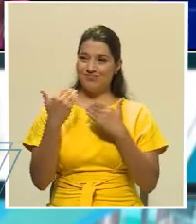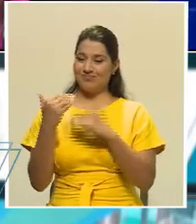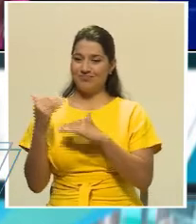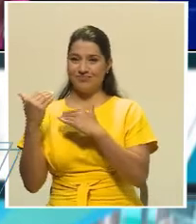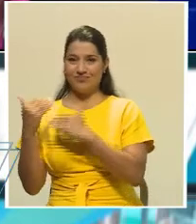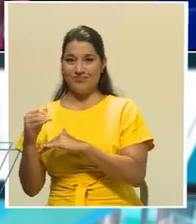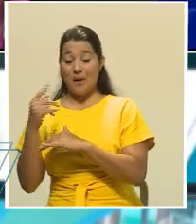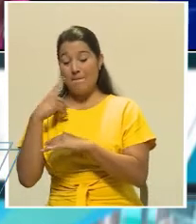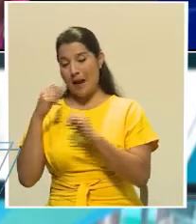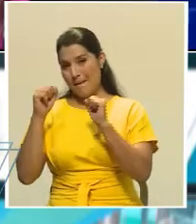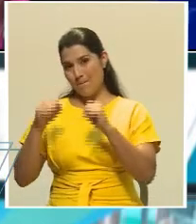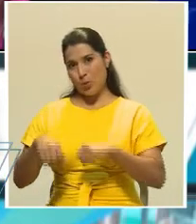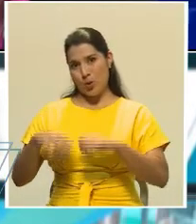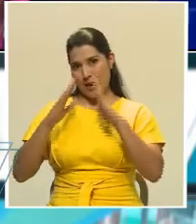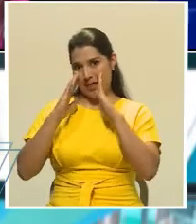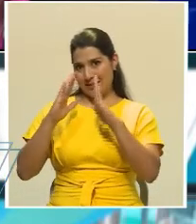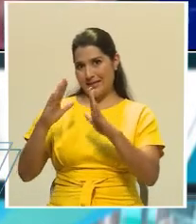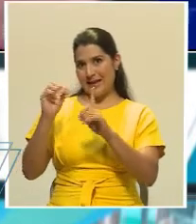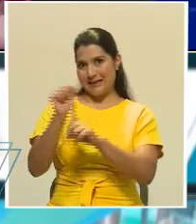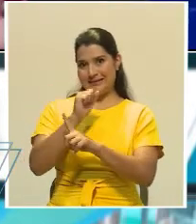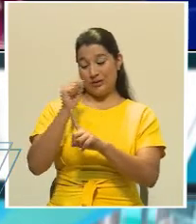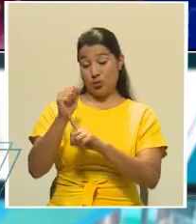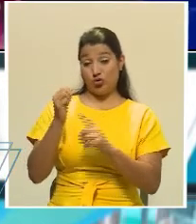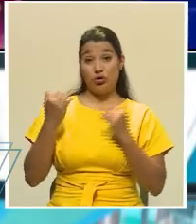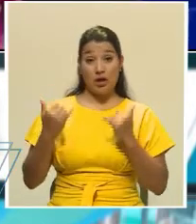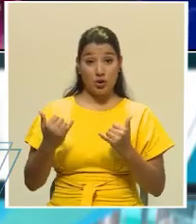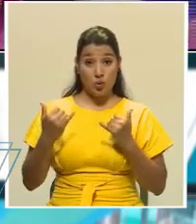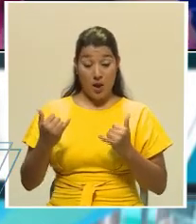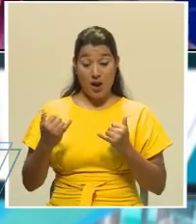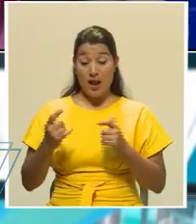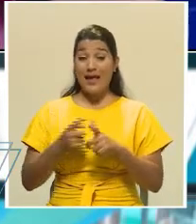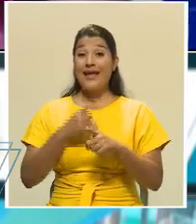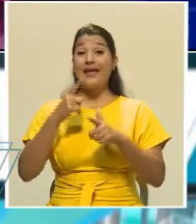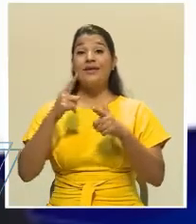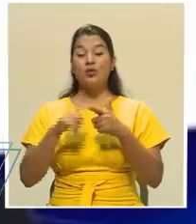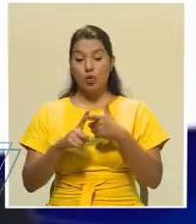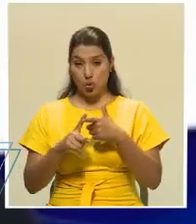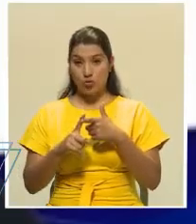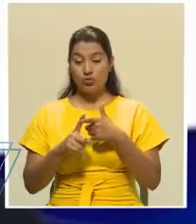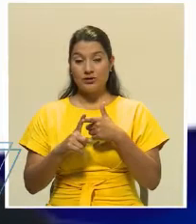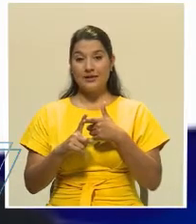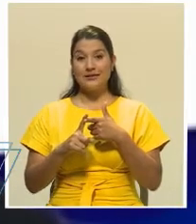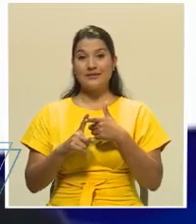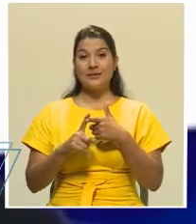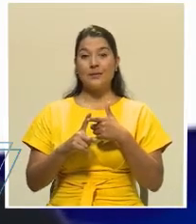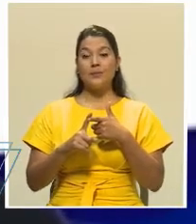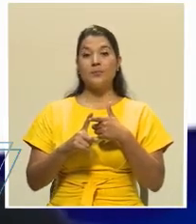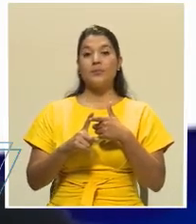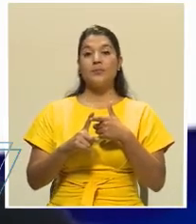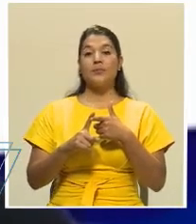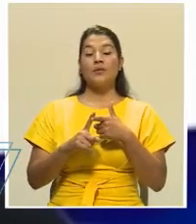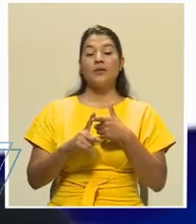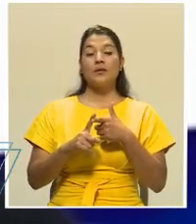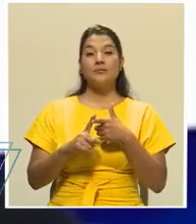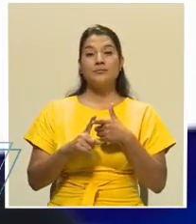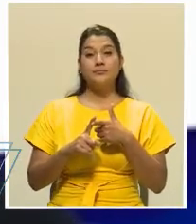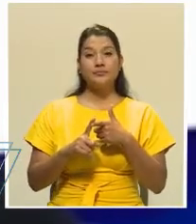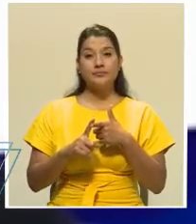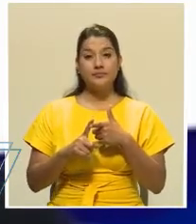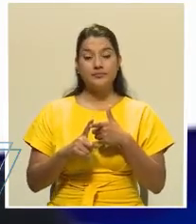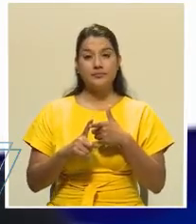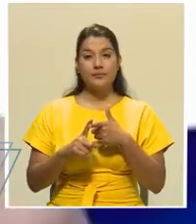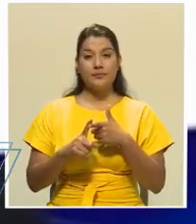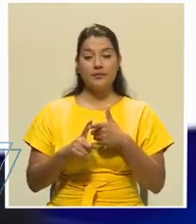Entonces, la diferencia entre yo disminuí gasto, pero tuve que aumentar en el neto, como le